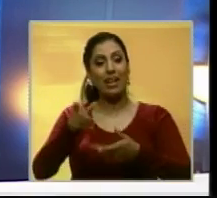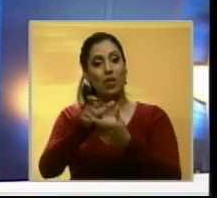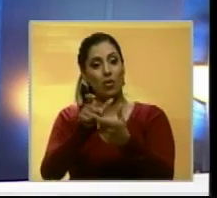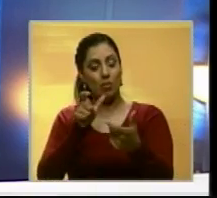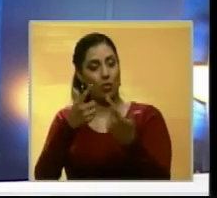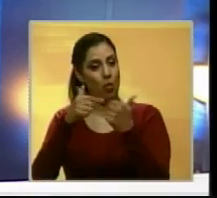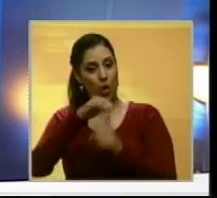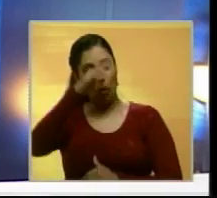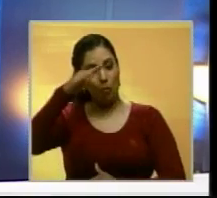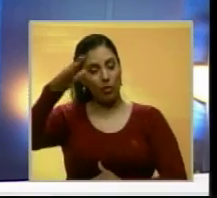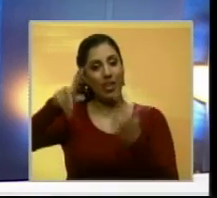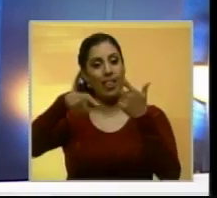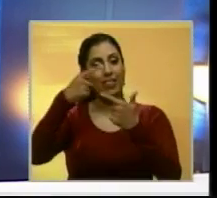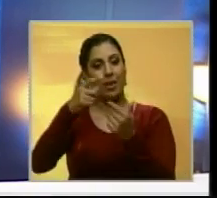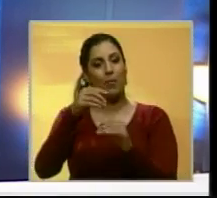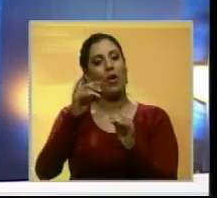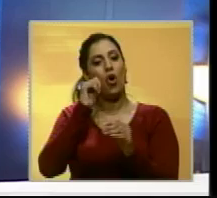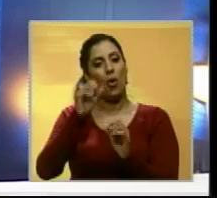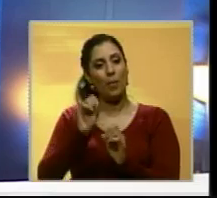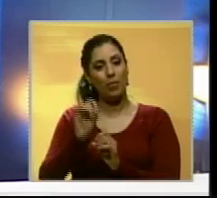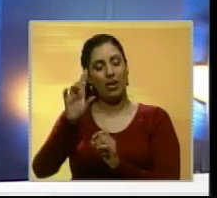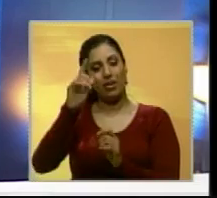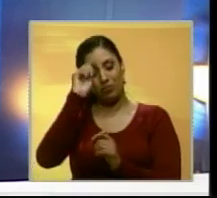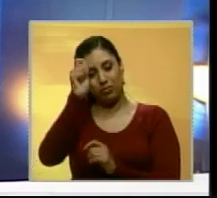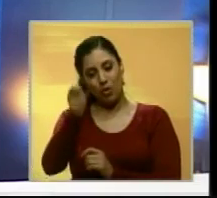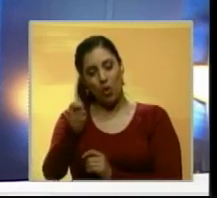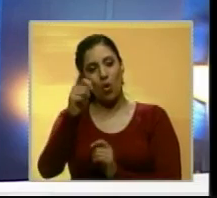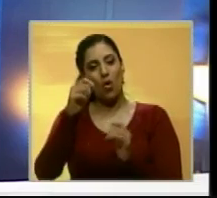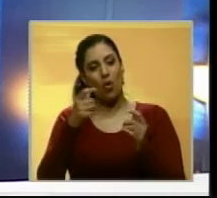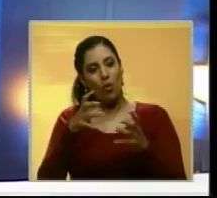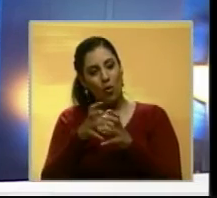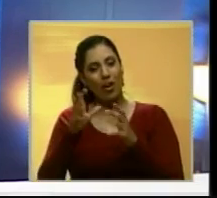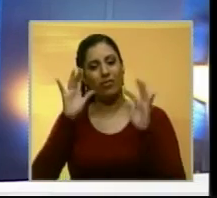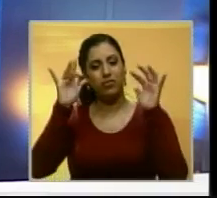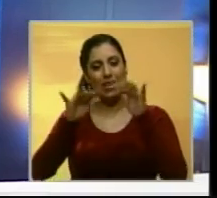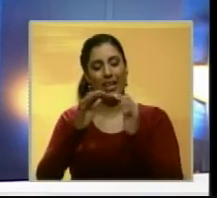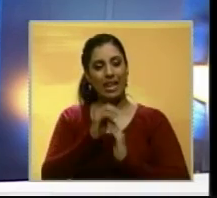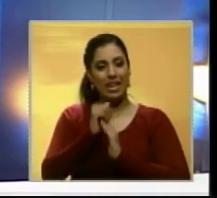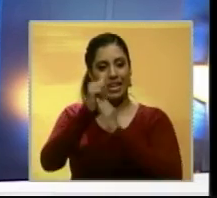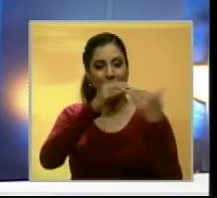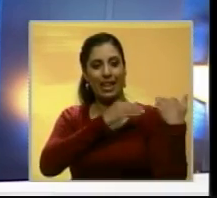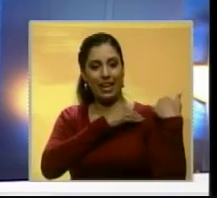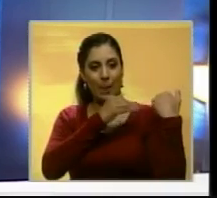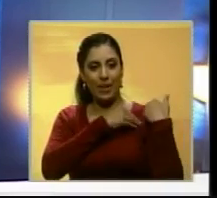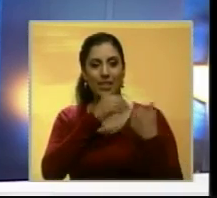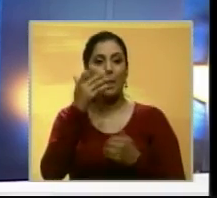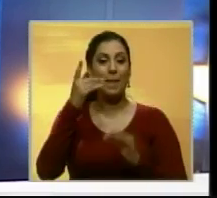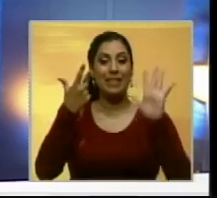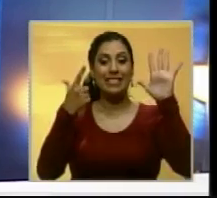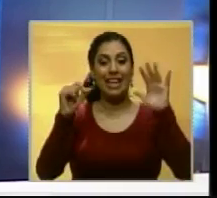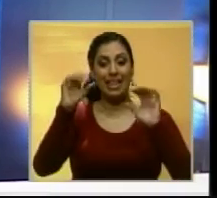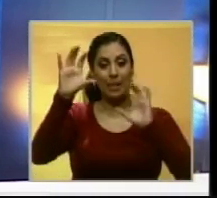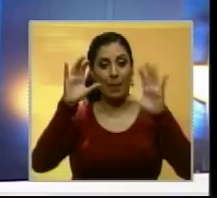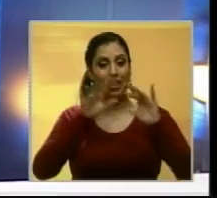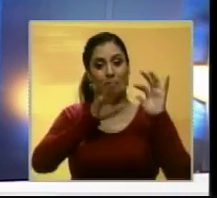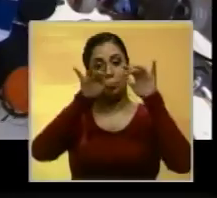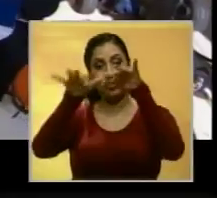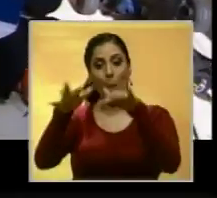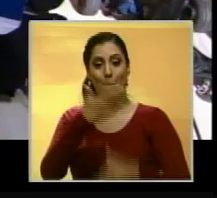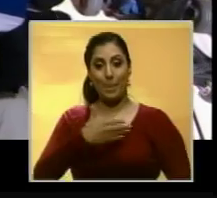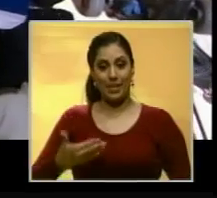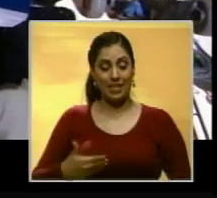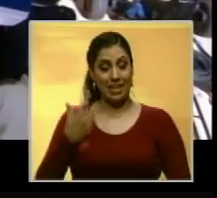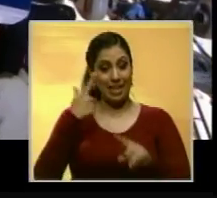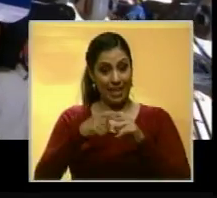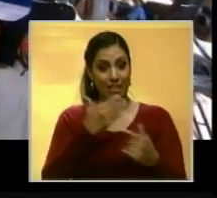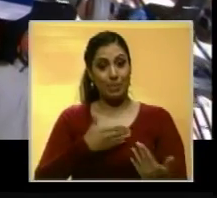Monte Herzl luego de ser despedido en una solemne ceremonia a la que acudieron líderes y representantes de más de 70 naciones. El